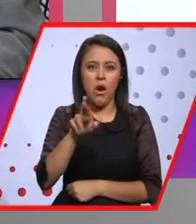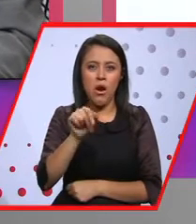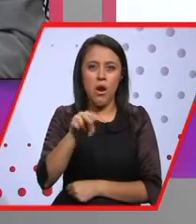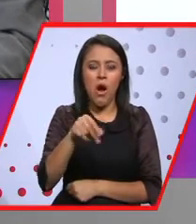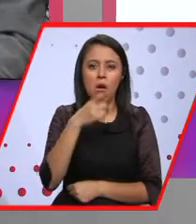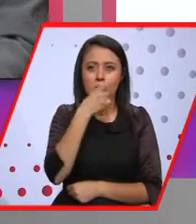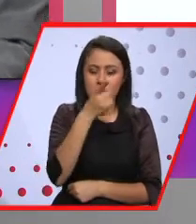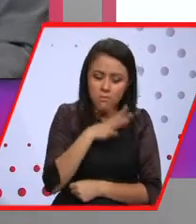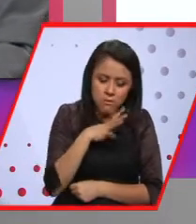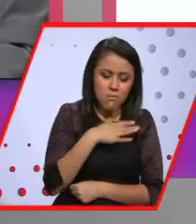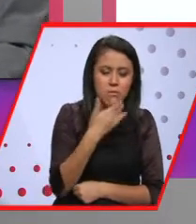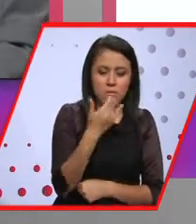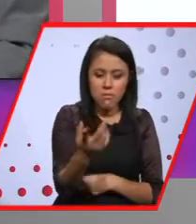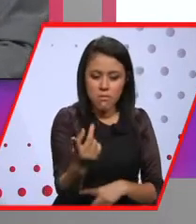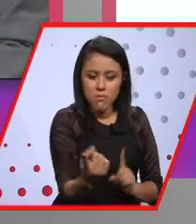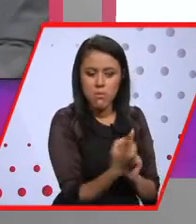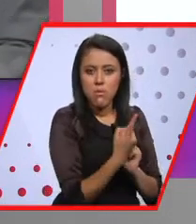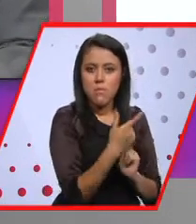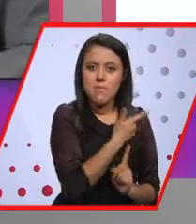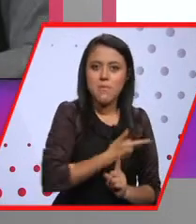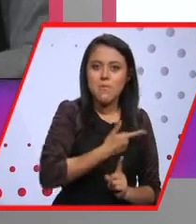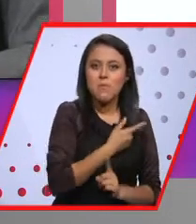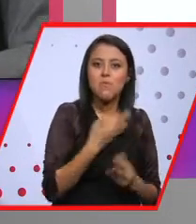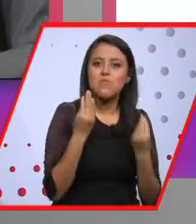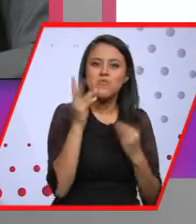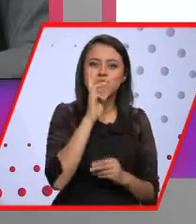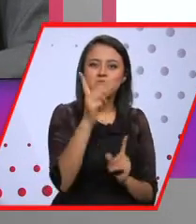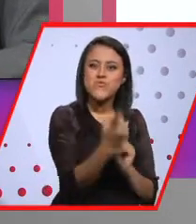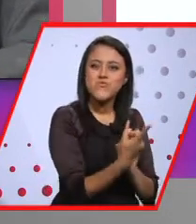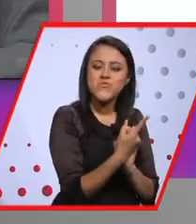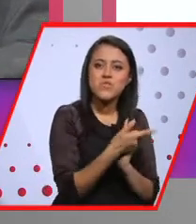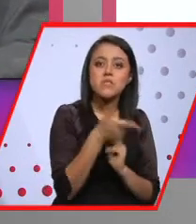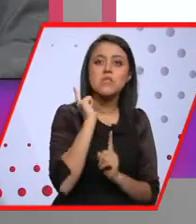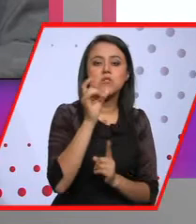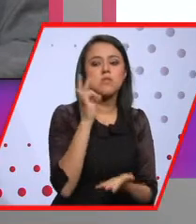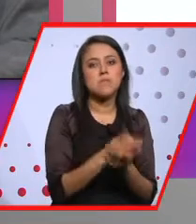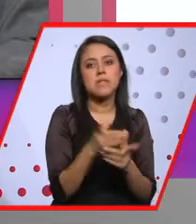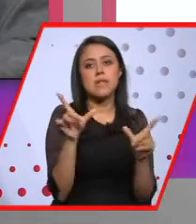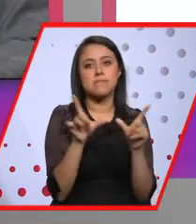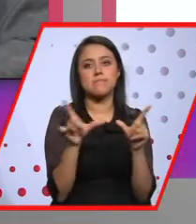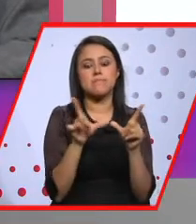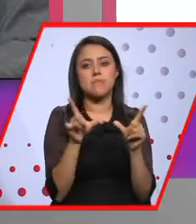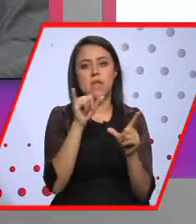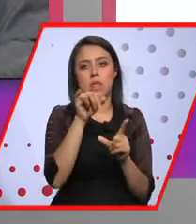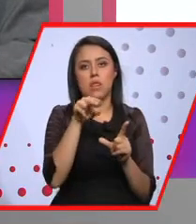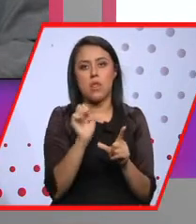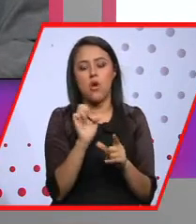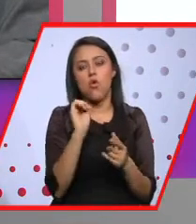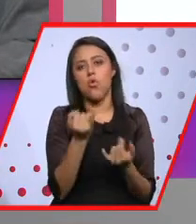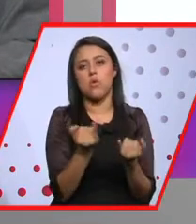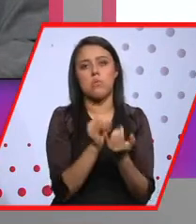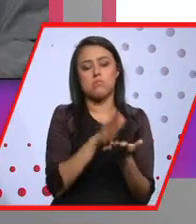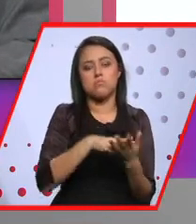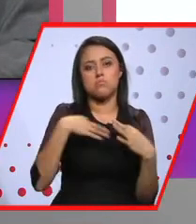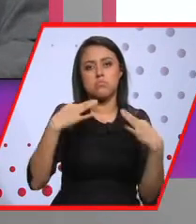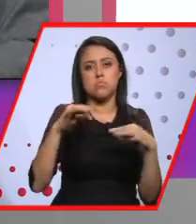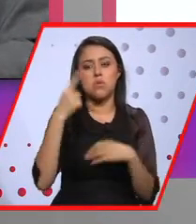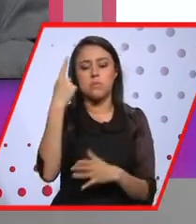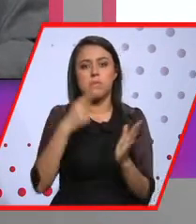que con muchísimo gusto lo espera terminando el programa, que lo único que quiere es que lleve su identificación y algún documento que acredite que nació